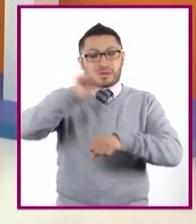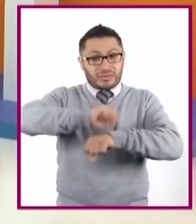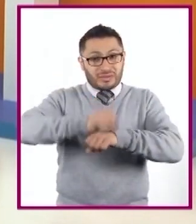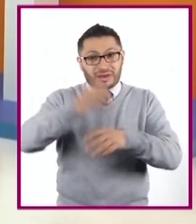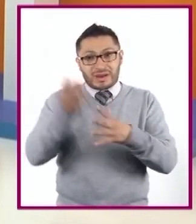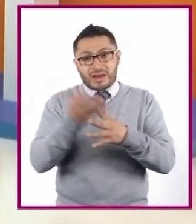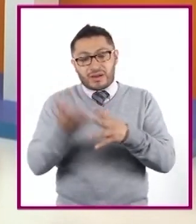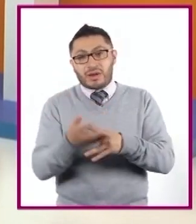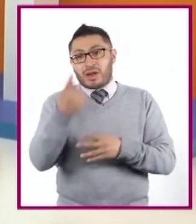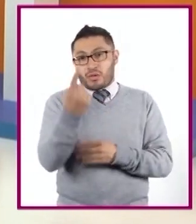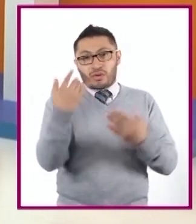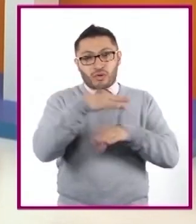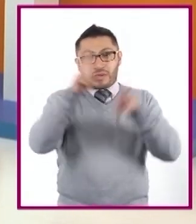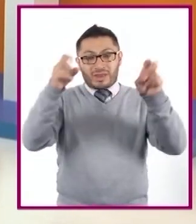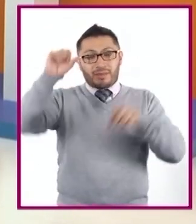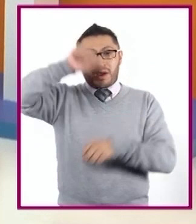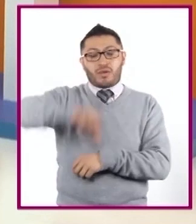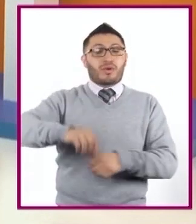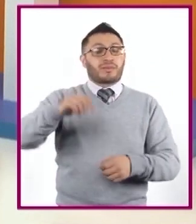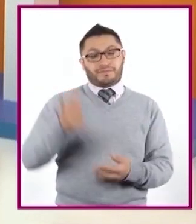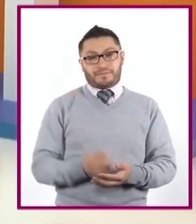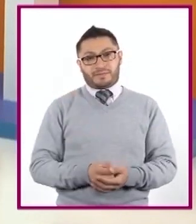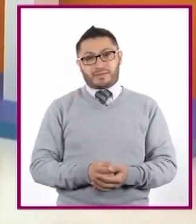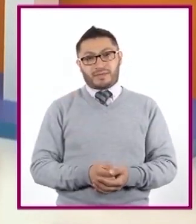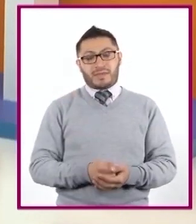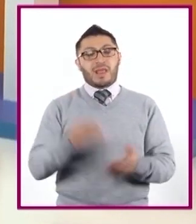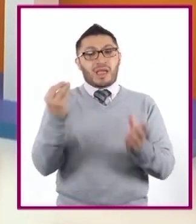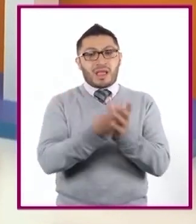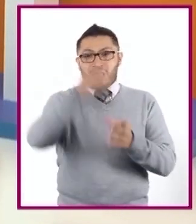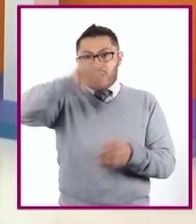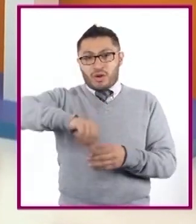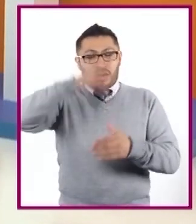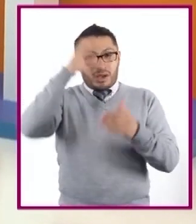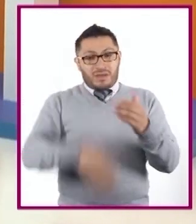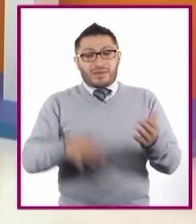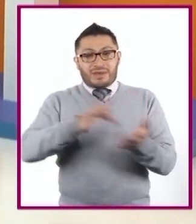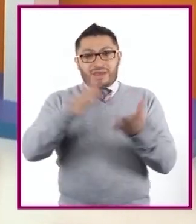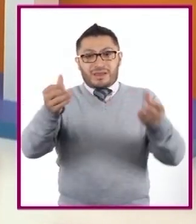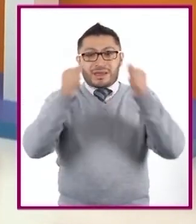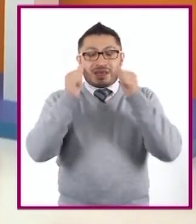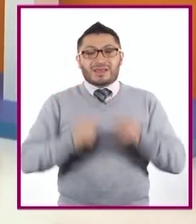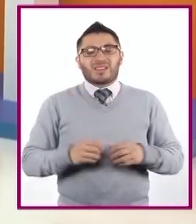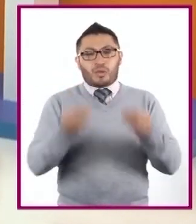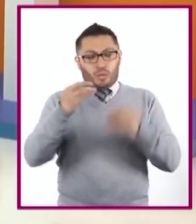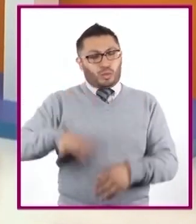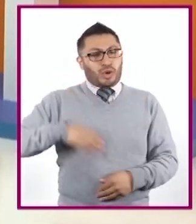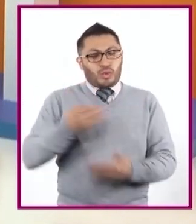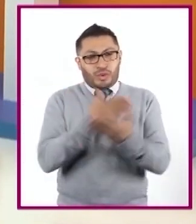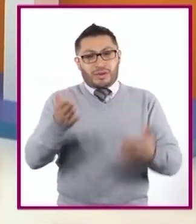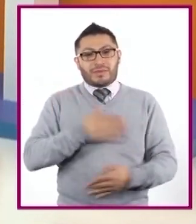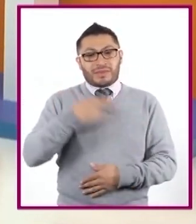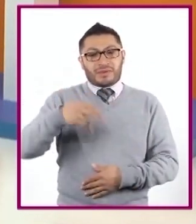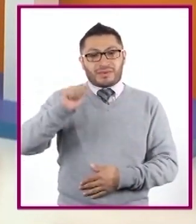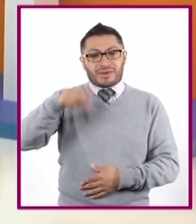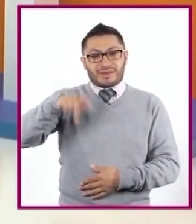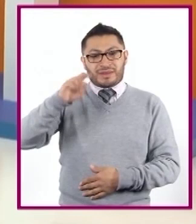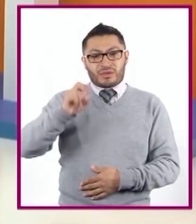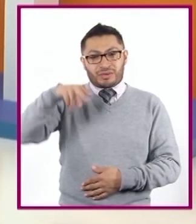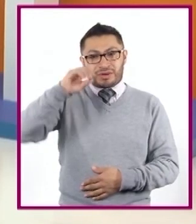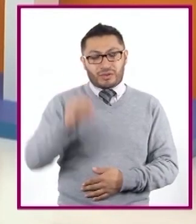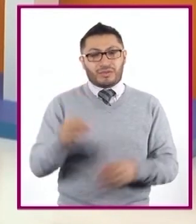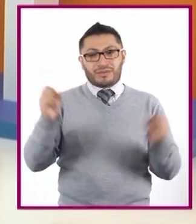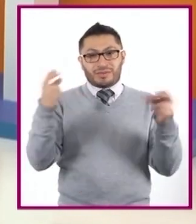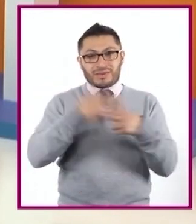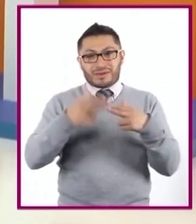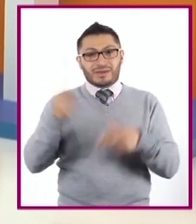revisado. Por hoy hemos terminado. Les agradezco mucho su atención y esfuerzo. Soy Antonio Blas Hernández. Hasta